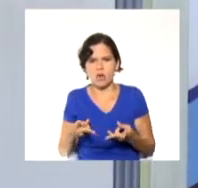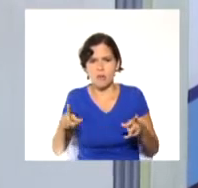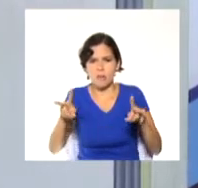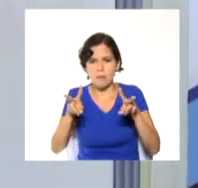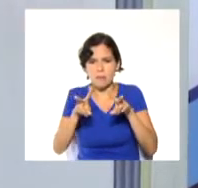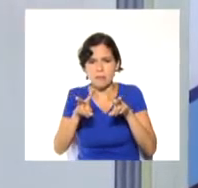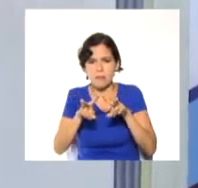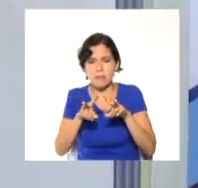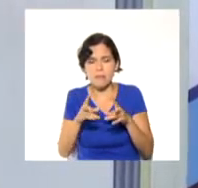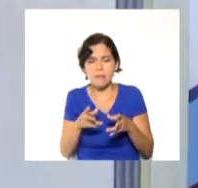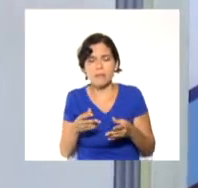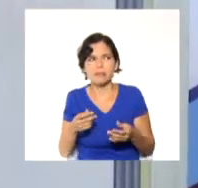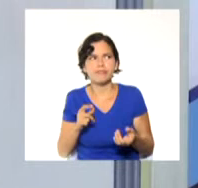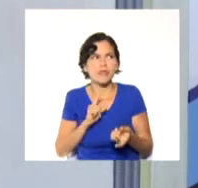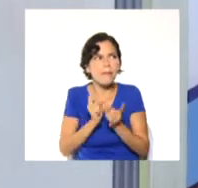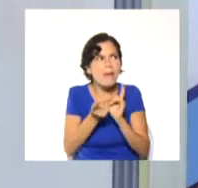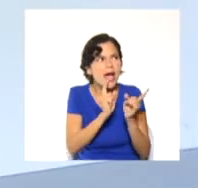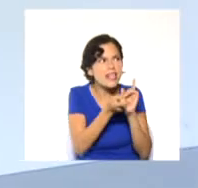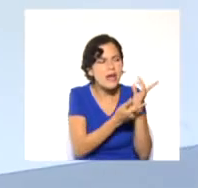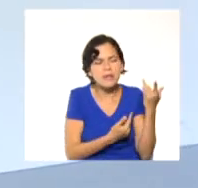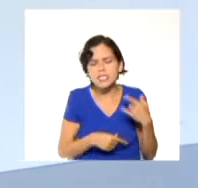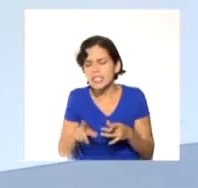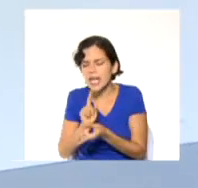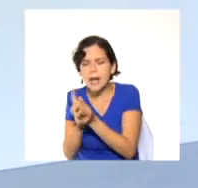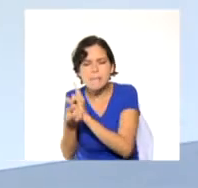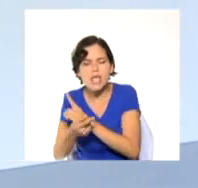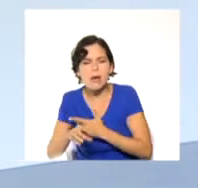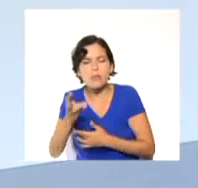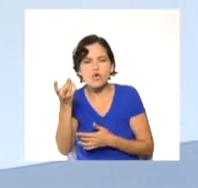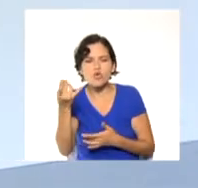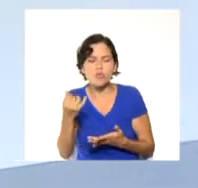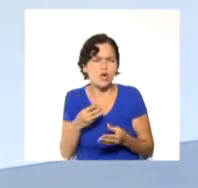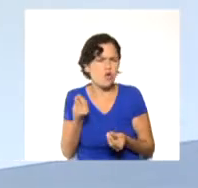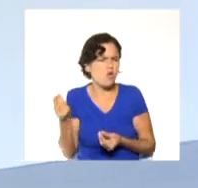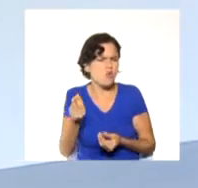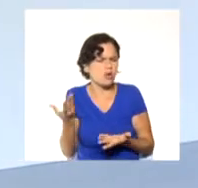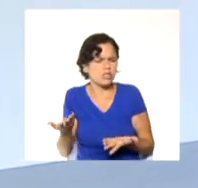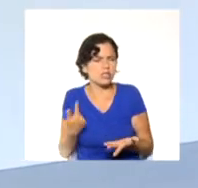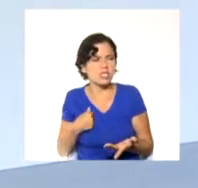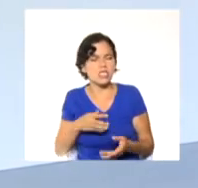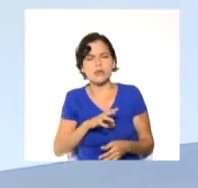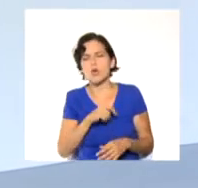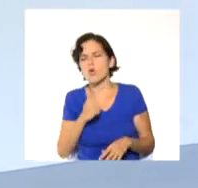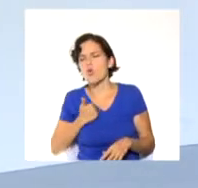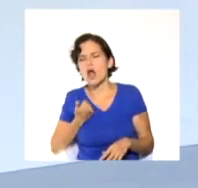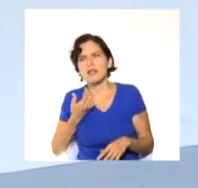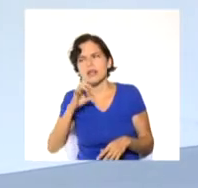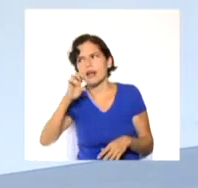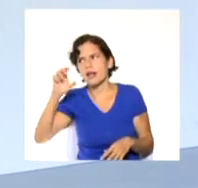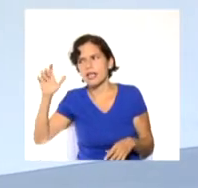estas variables serán sustituidas por un número. ¿Cómo así, profesor? Si en la clase anterior usted nos